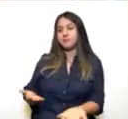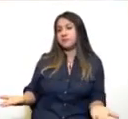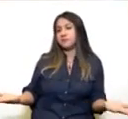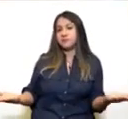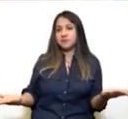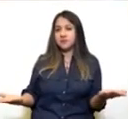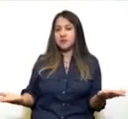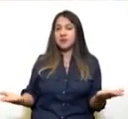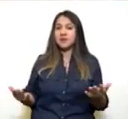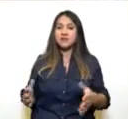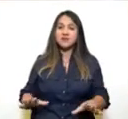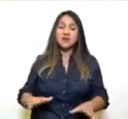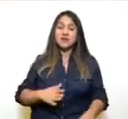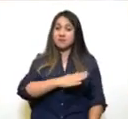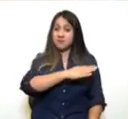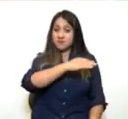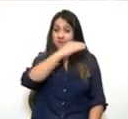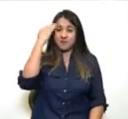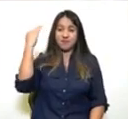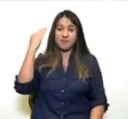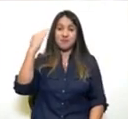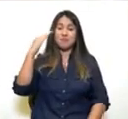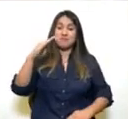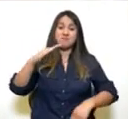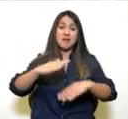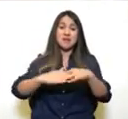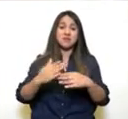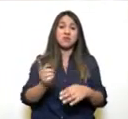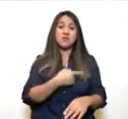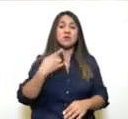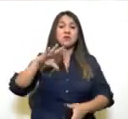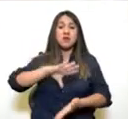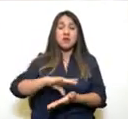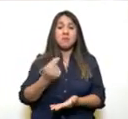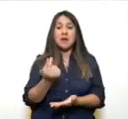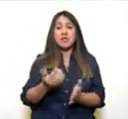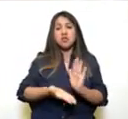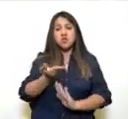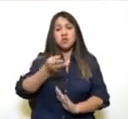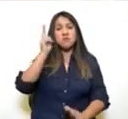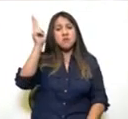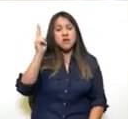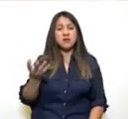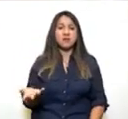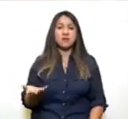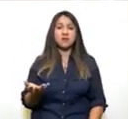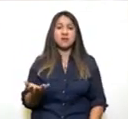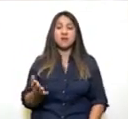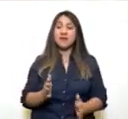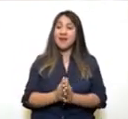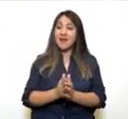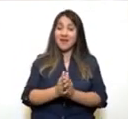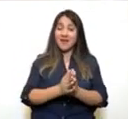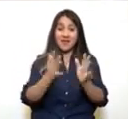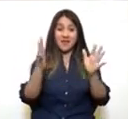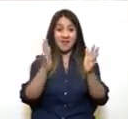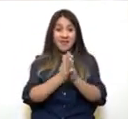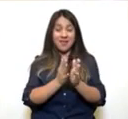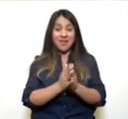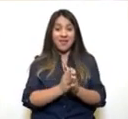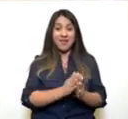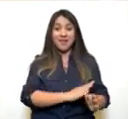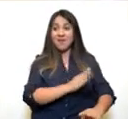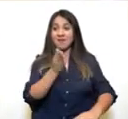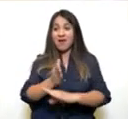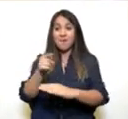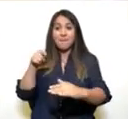punto límite en nuestro país y que te suben el pasaje no es para que te vayan a quemar una